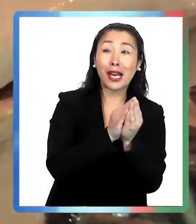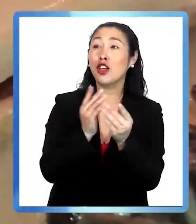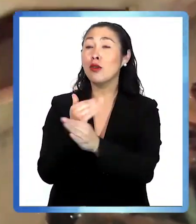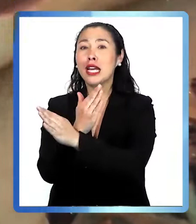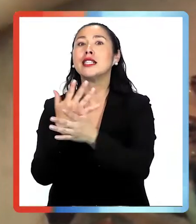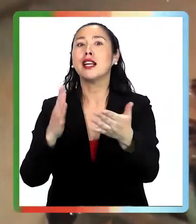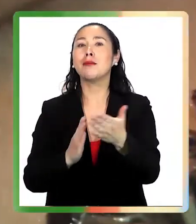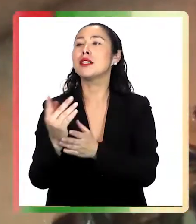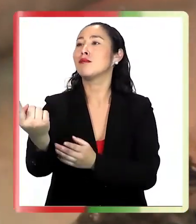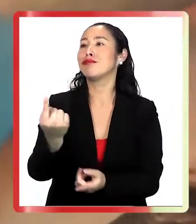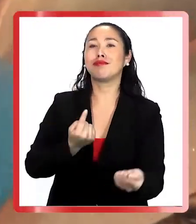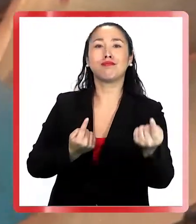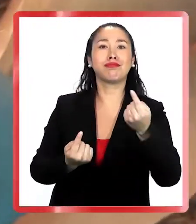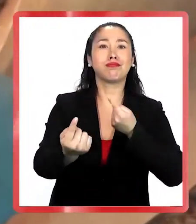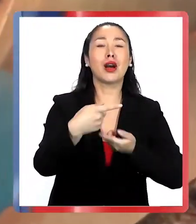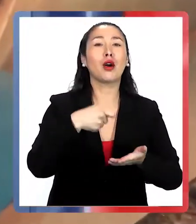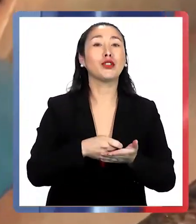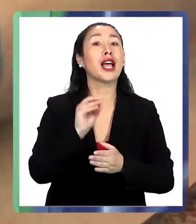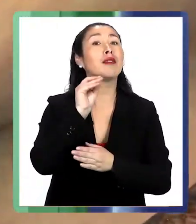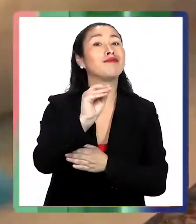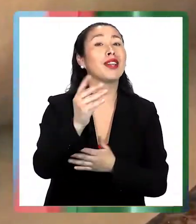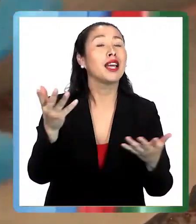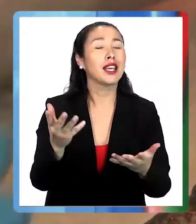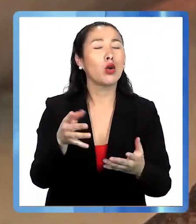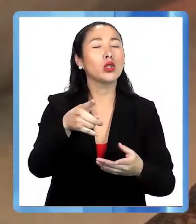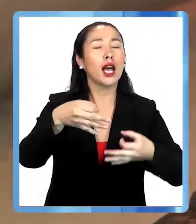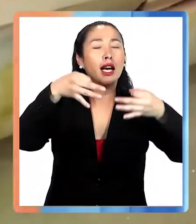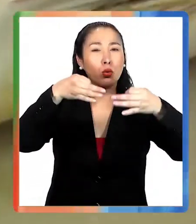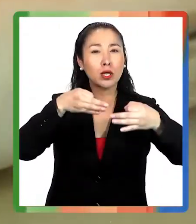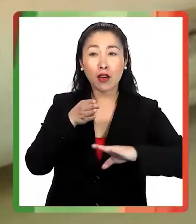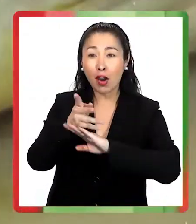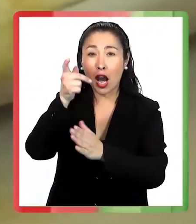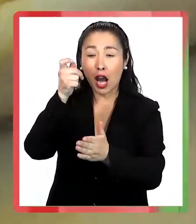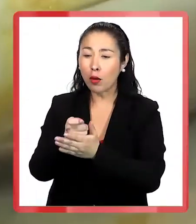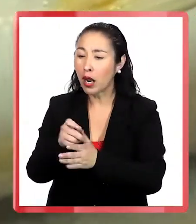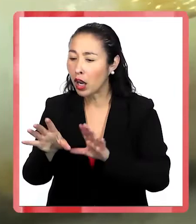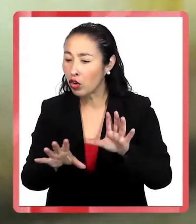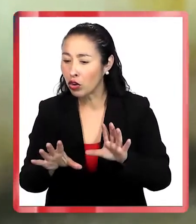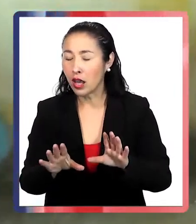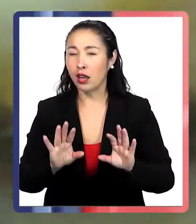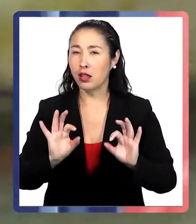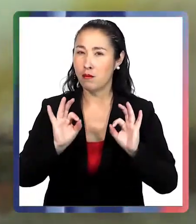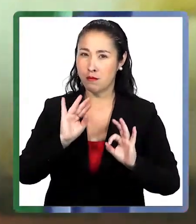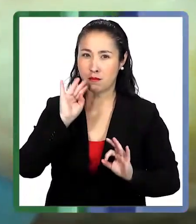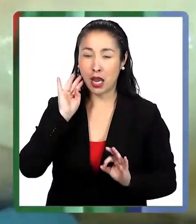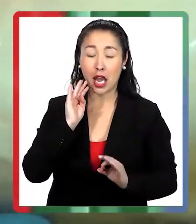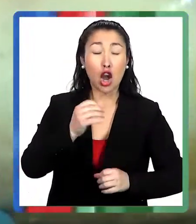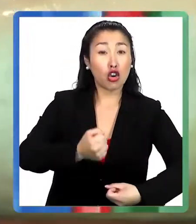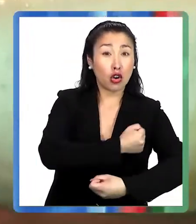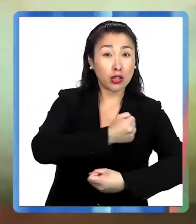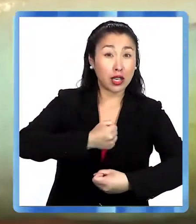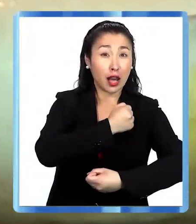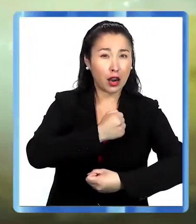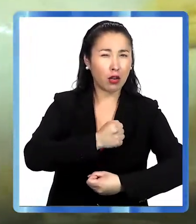comienzan a recibir a sus clientes, por lo que el llamado es uno: asegurarse de estar comprando productos en buen estado, prepararlos con las medidas sanitarias que